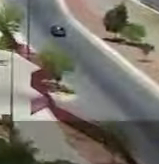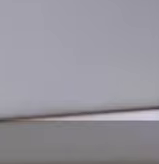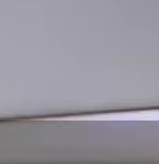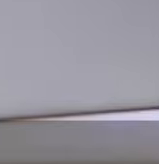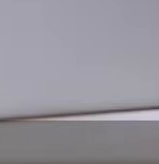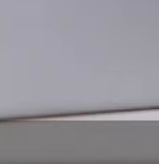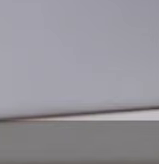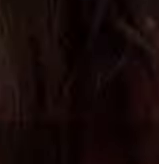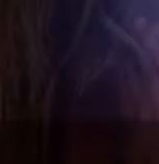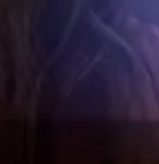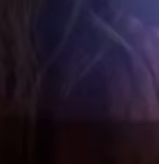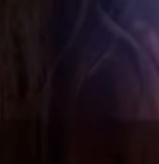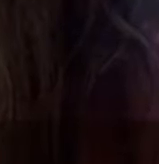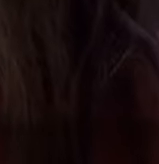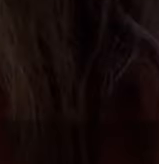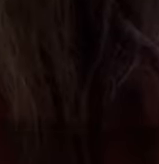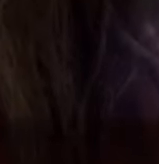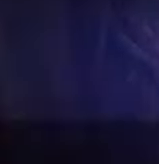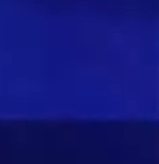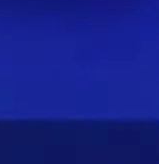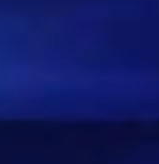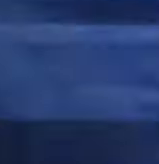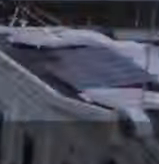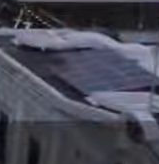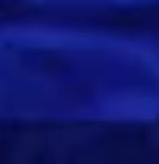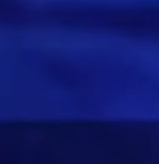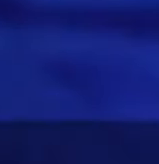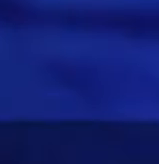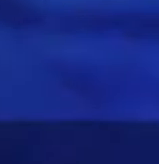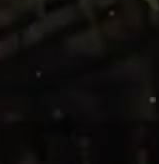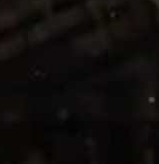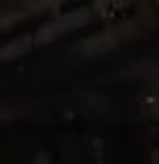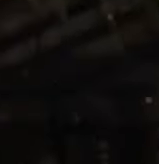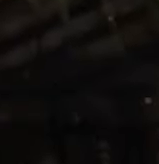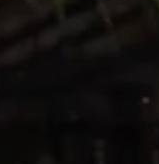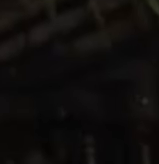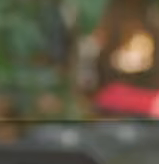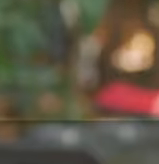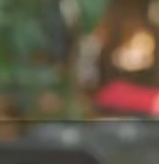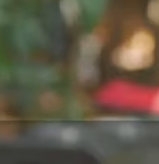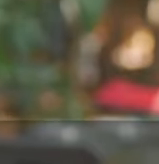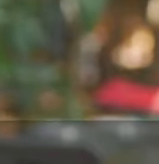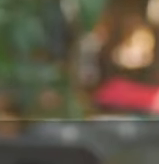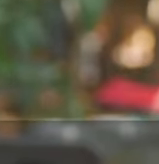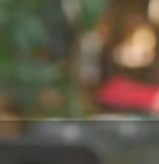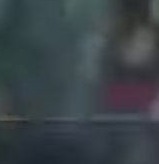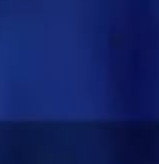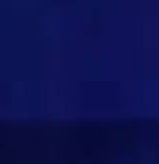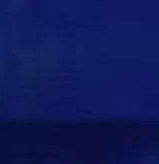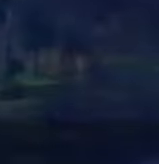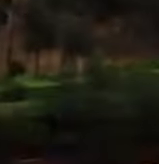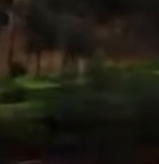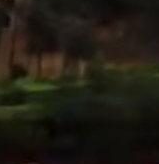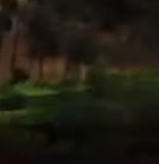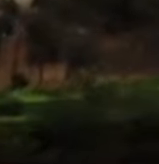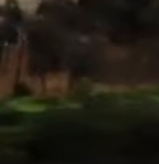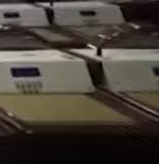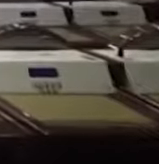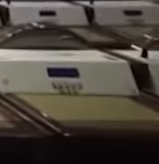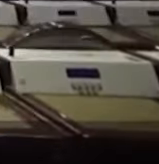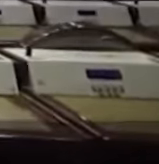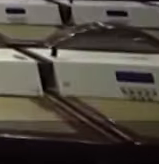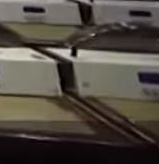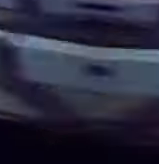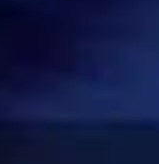Chihuahua lleva atención médica y medicamento a todo el estado. Yucatán, según el Coneval, ha reducido la pobreza. Y con un Congreso